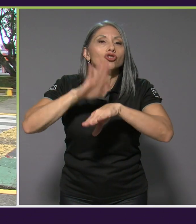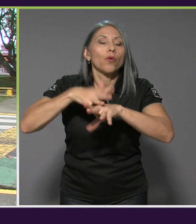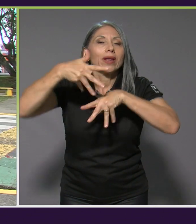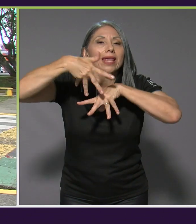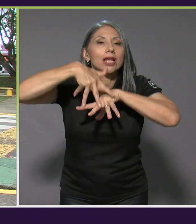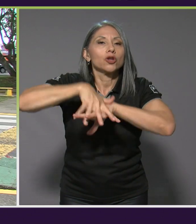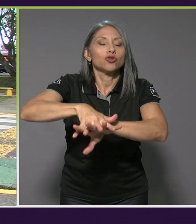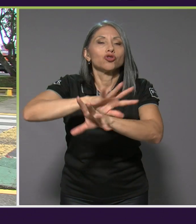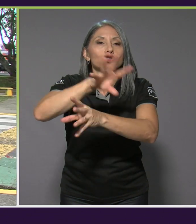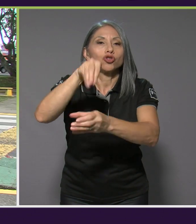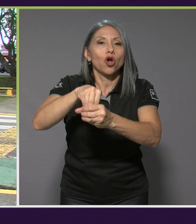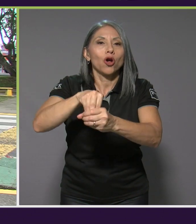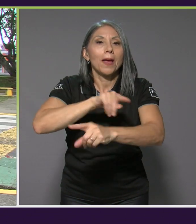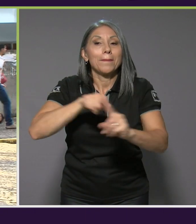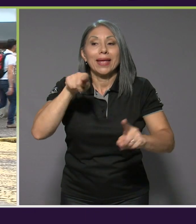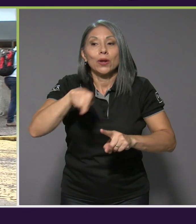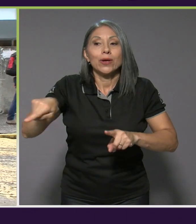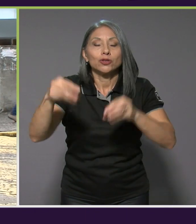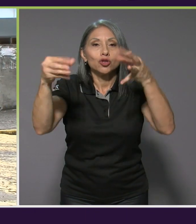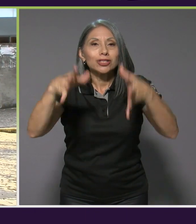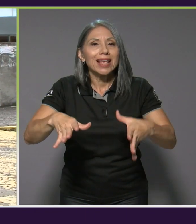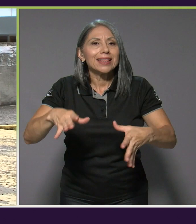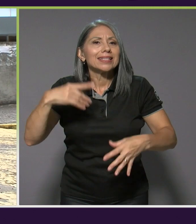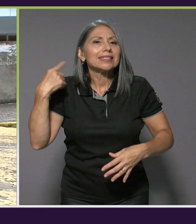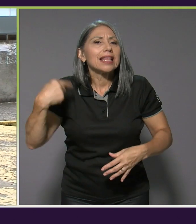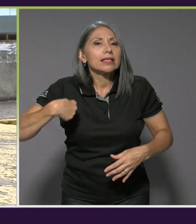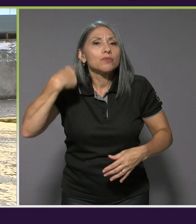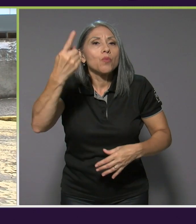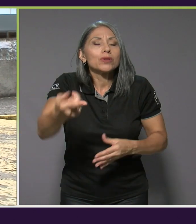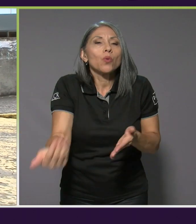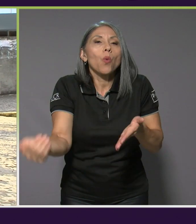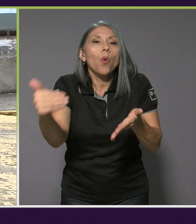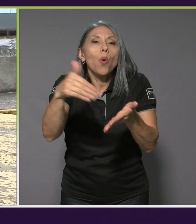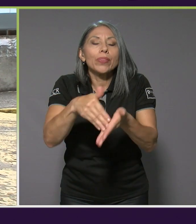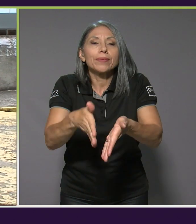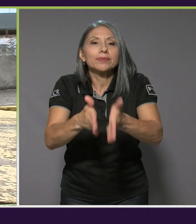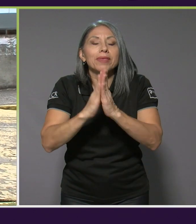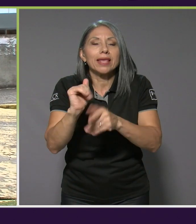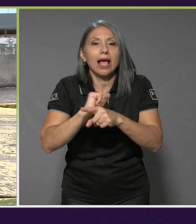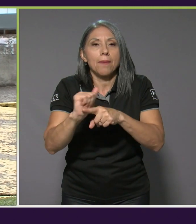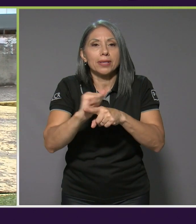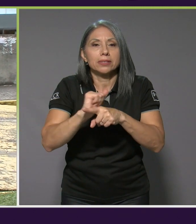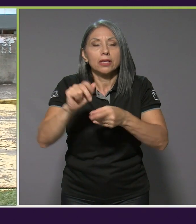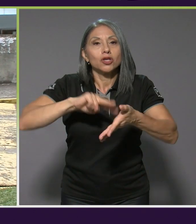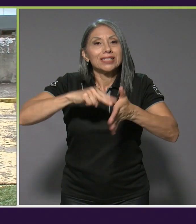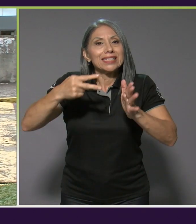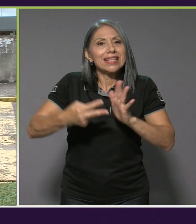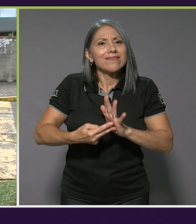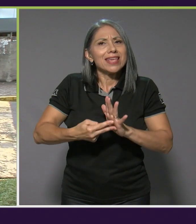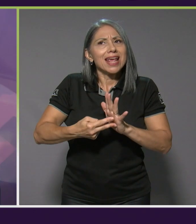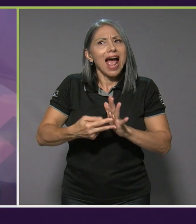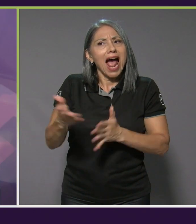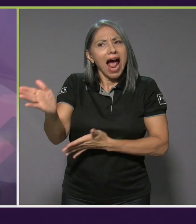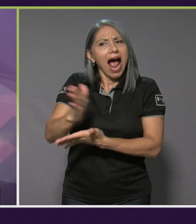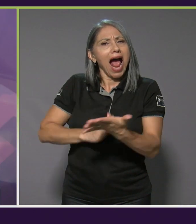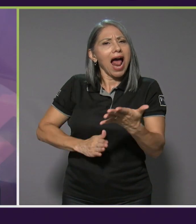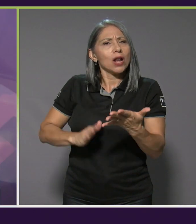solicitar capacitación en inclusión. Entonces, como que no cala, como que hay algo que